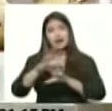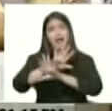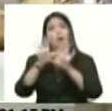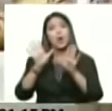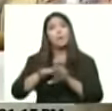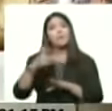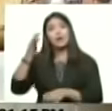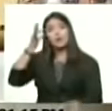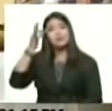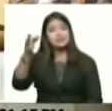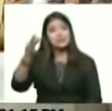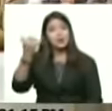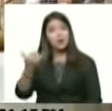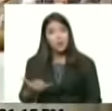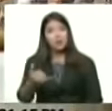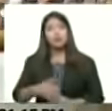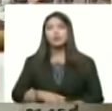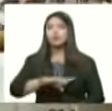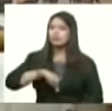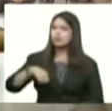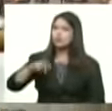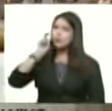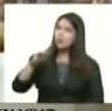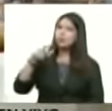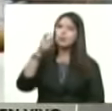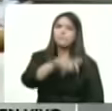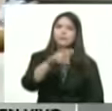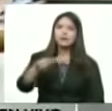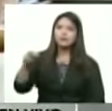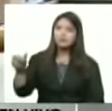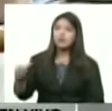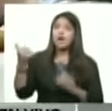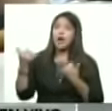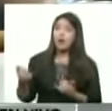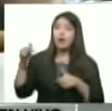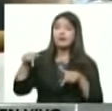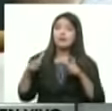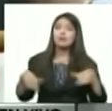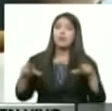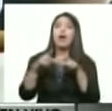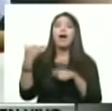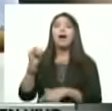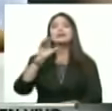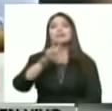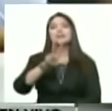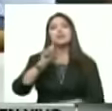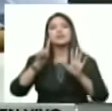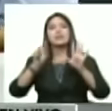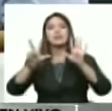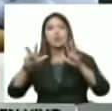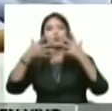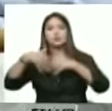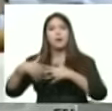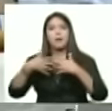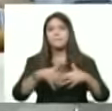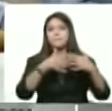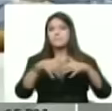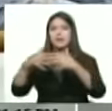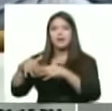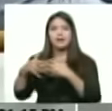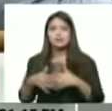de las exigencias que hemos recibido de los compañeros exportadores. En este momento acá en esta sala hay 368 empresas, las